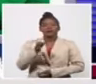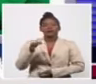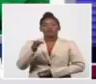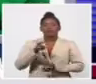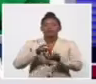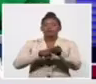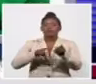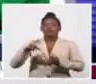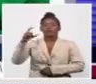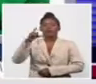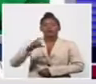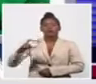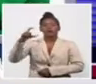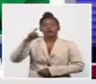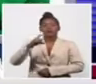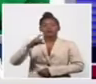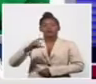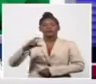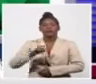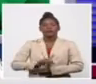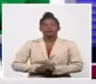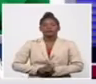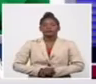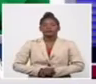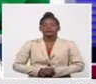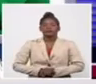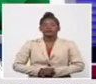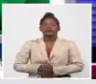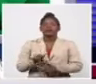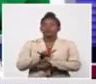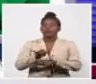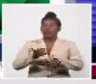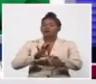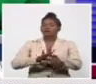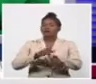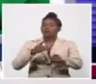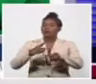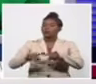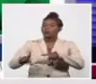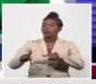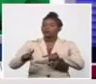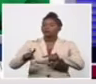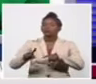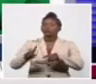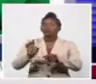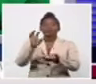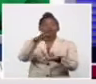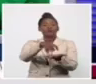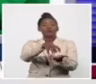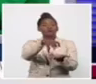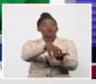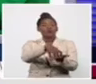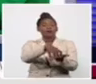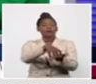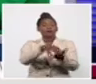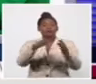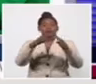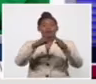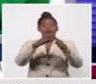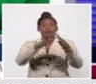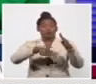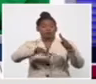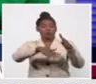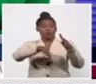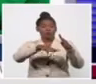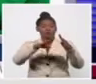Camagüey, que también tiene como antecedente residir en una zona donde se habían detectado